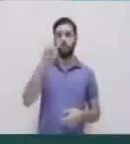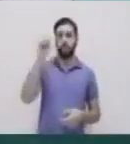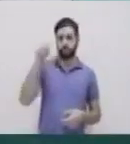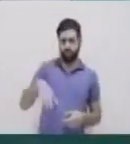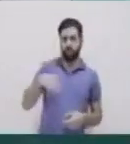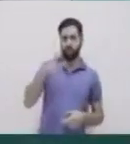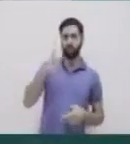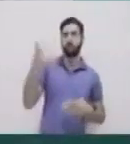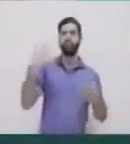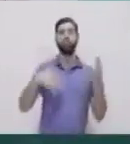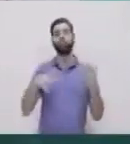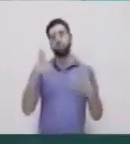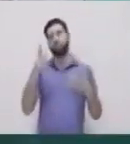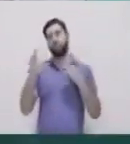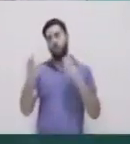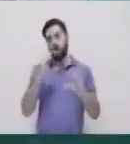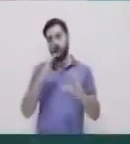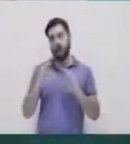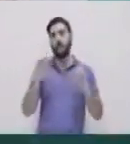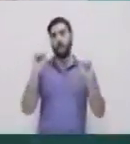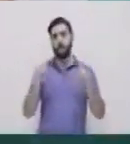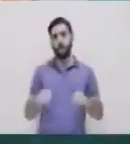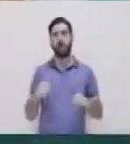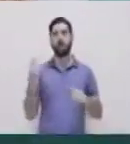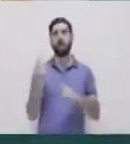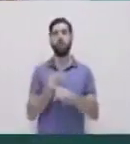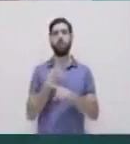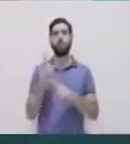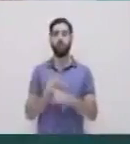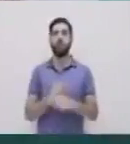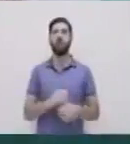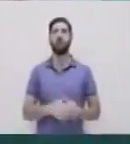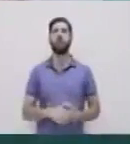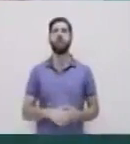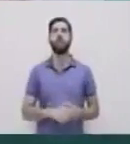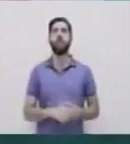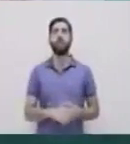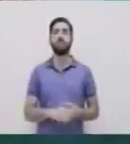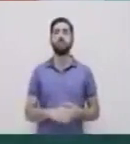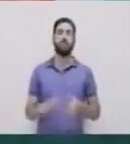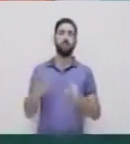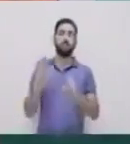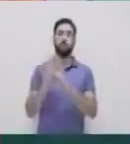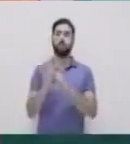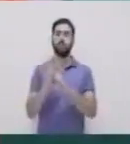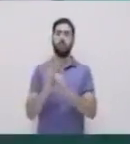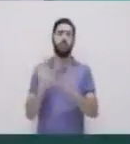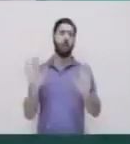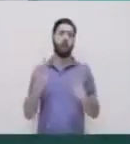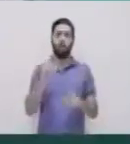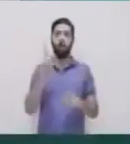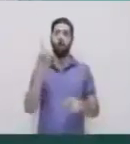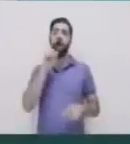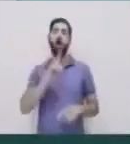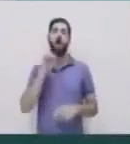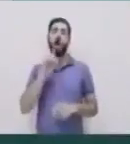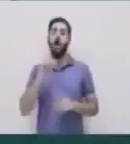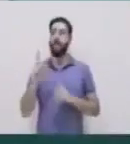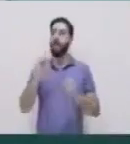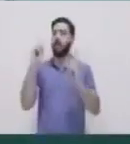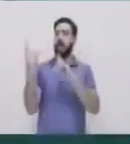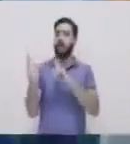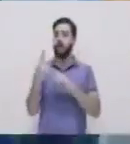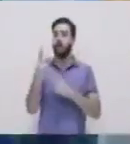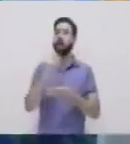capacidad que dependiendo del área en que estemos, así lo vamos a utilizar. Por ejemplo, usted cuando se comunica con un joven vía